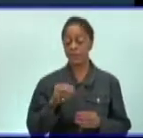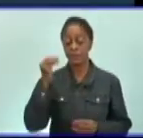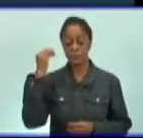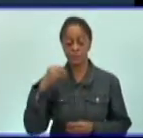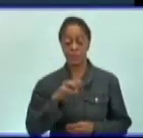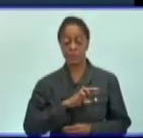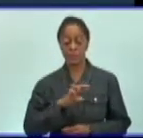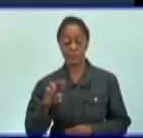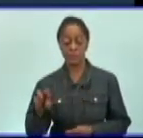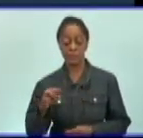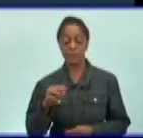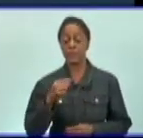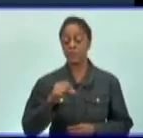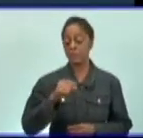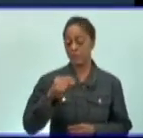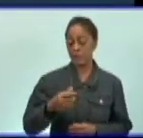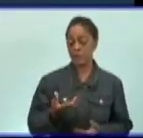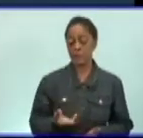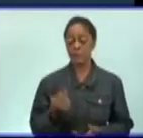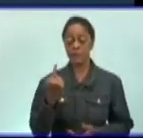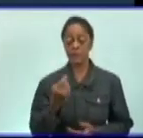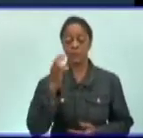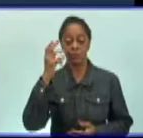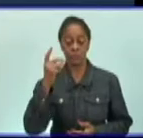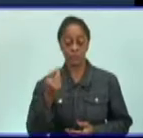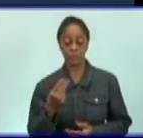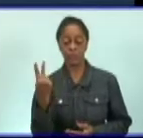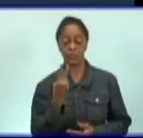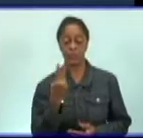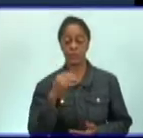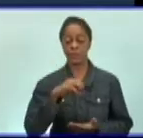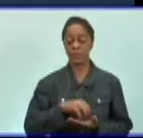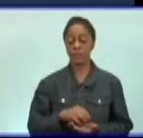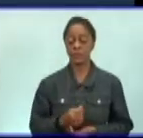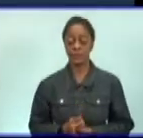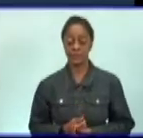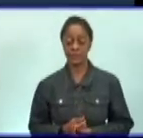en este paso parcial un número de dos lugares.